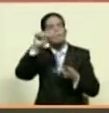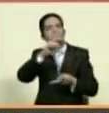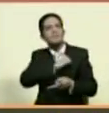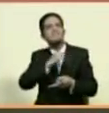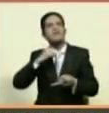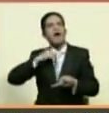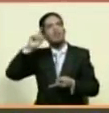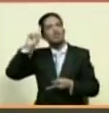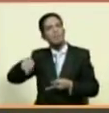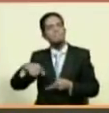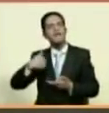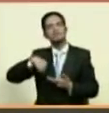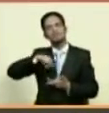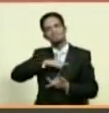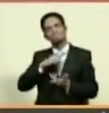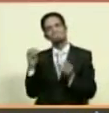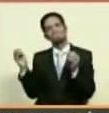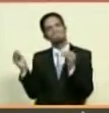hemos corregido